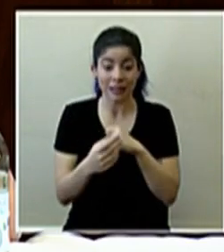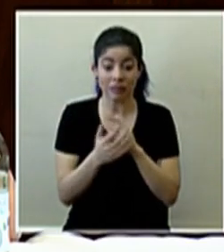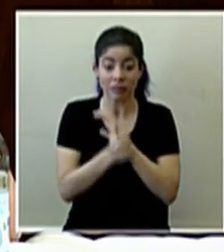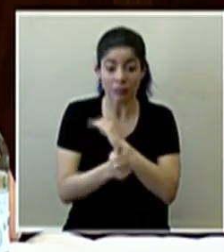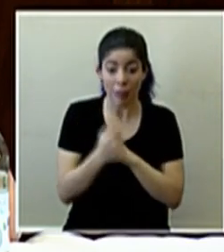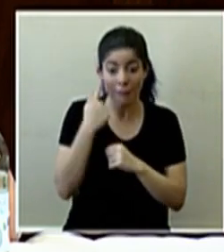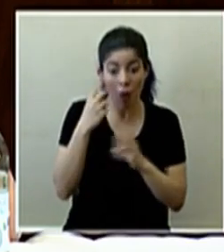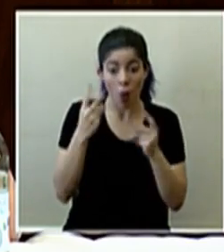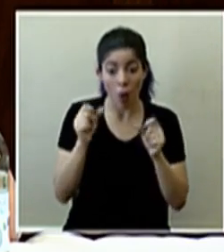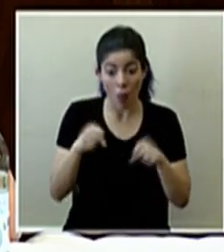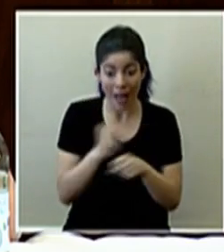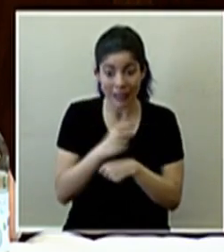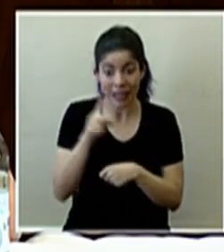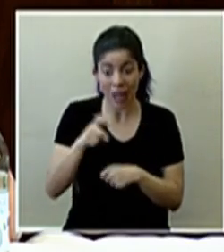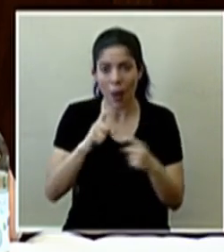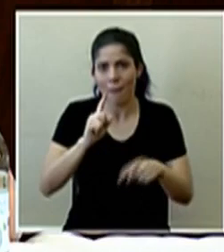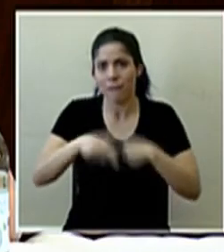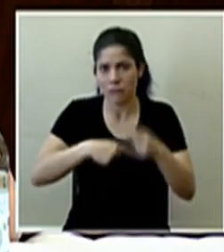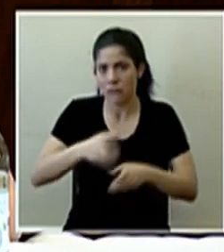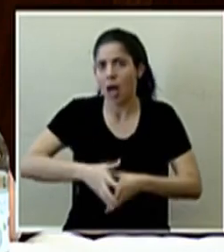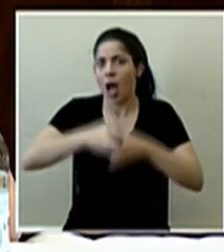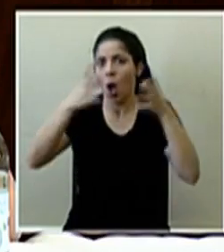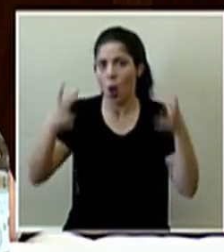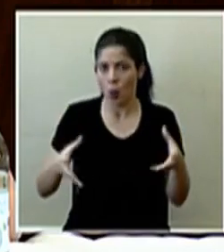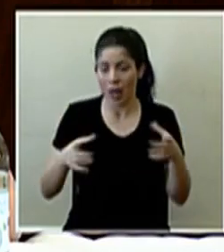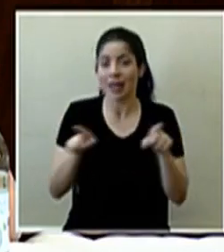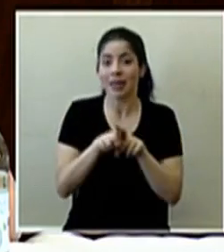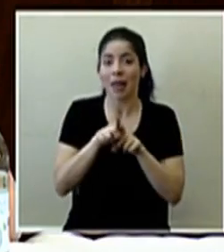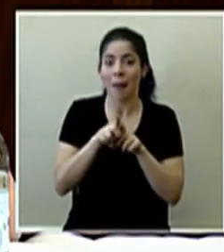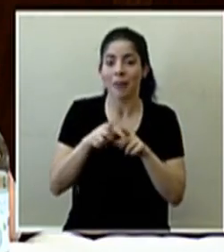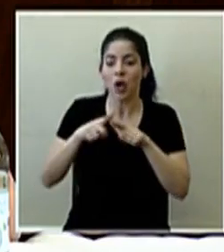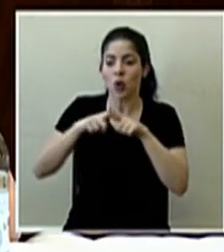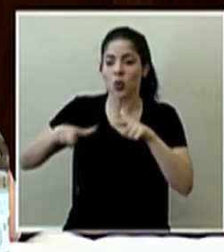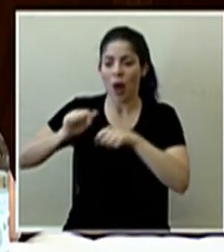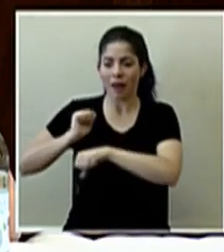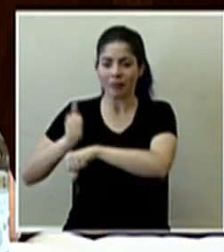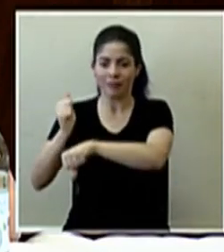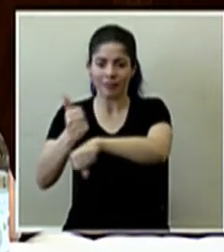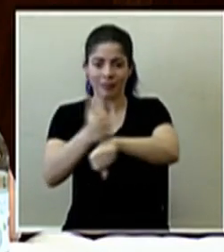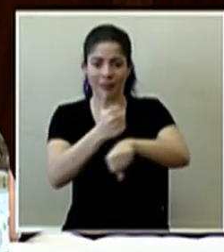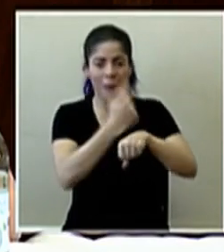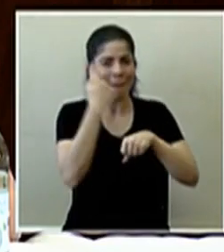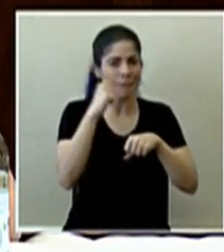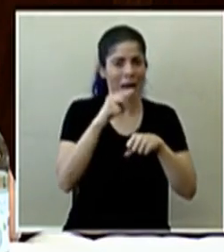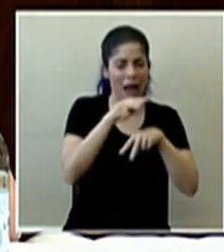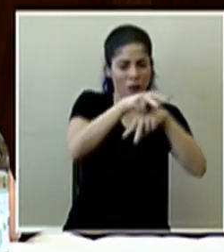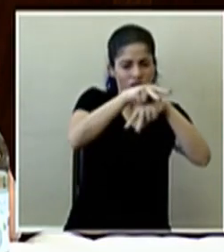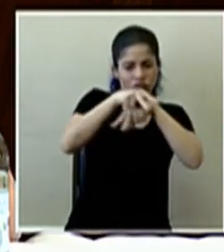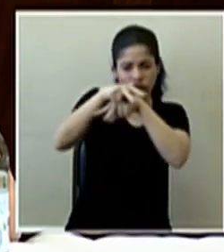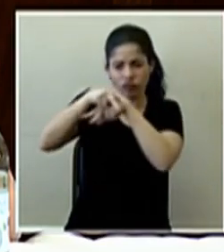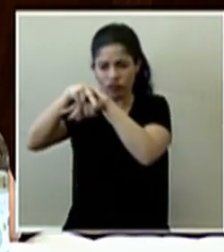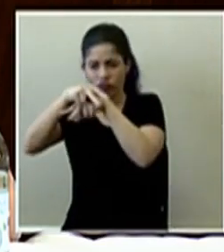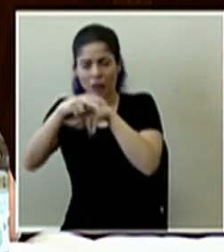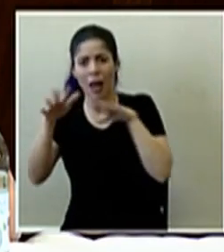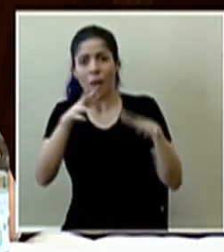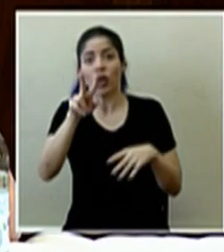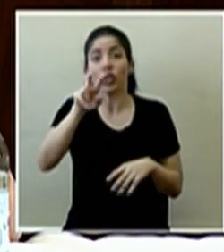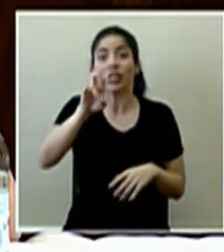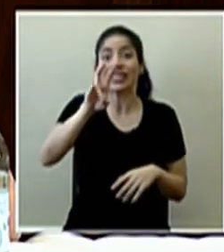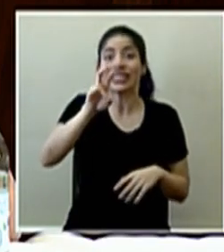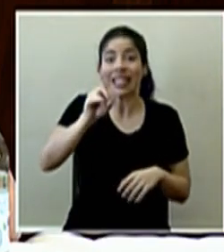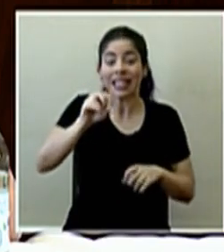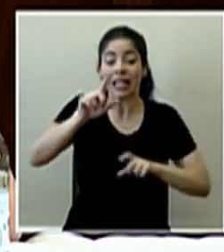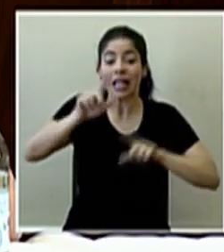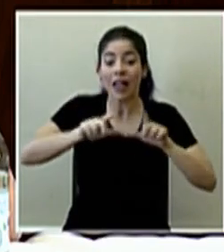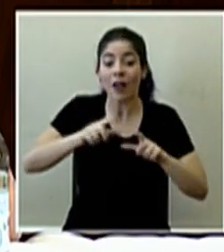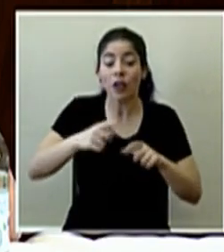muy grande. También el tema de los sitios centinelas que decía, es decir, aproximadamente unas 270 pruebas se dan